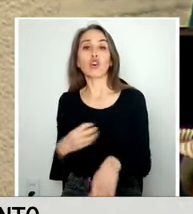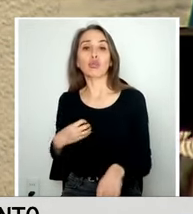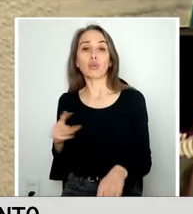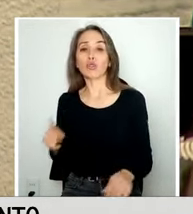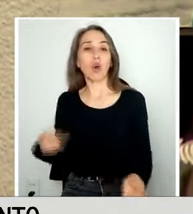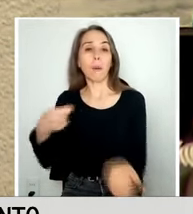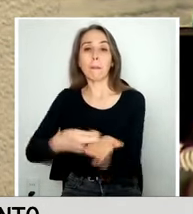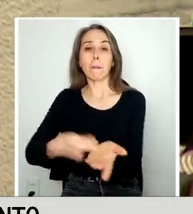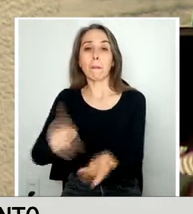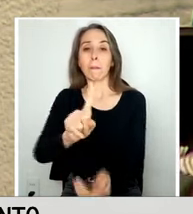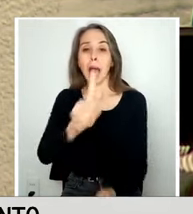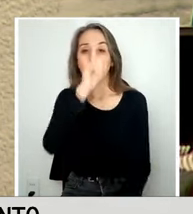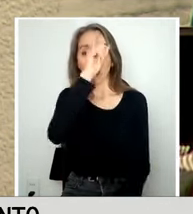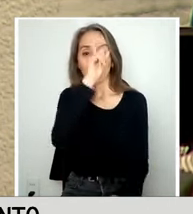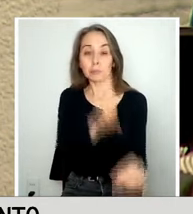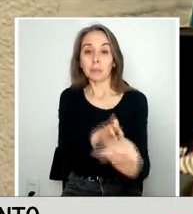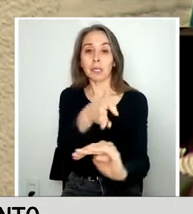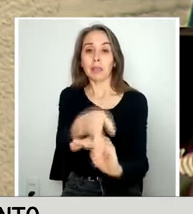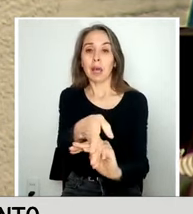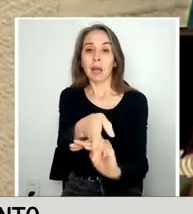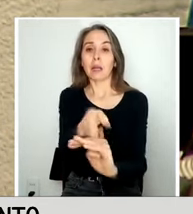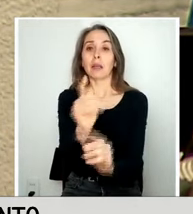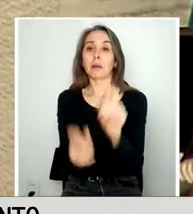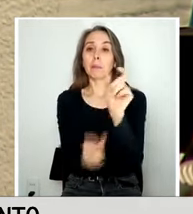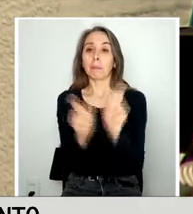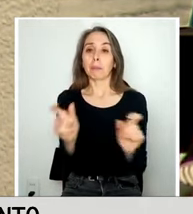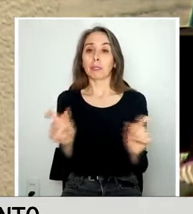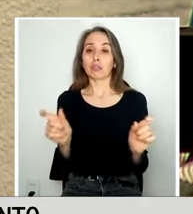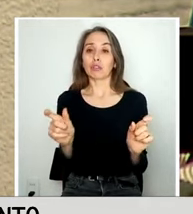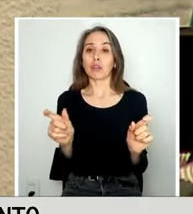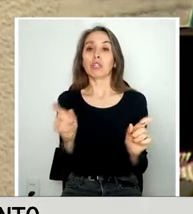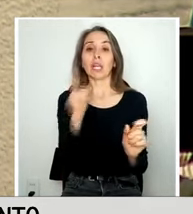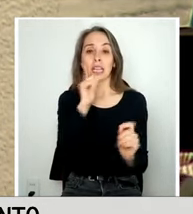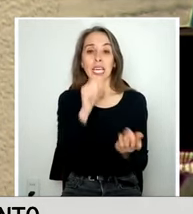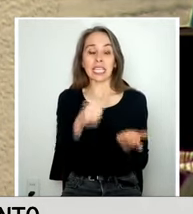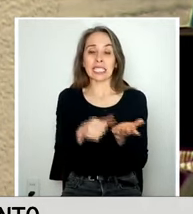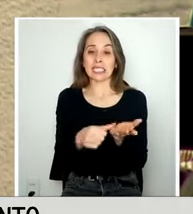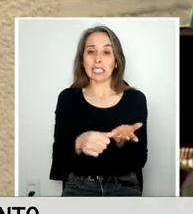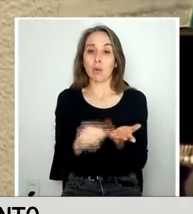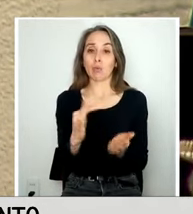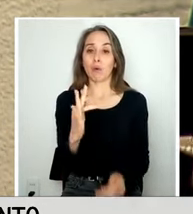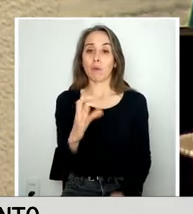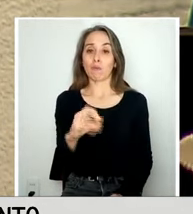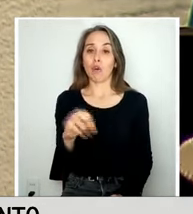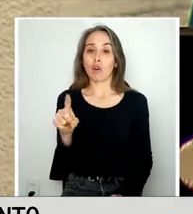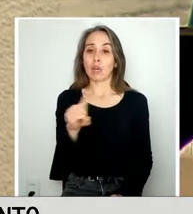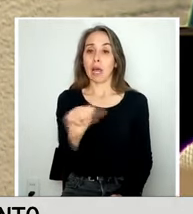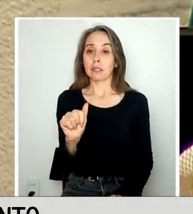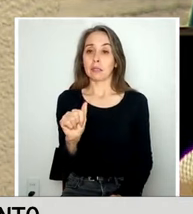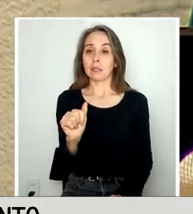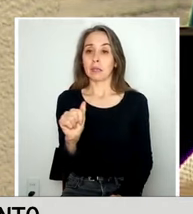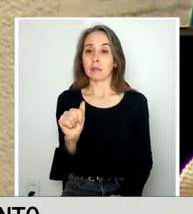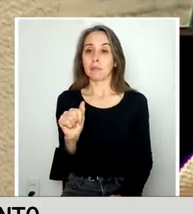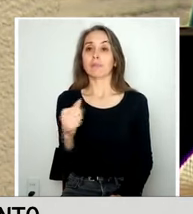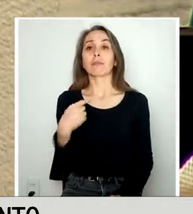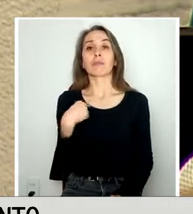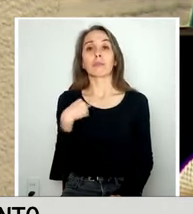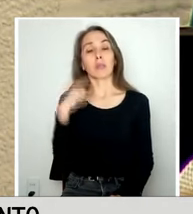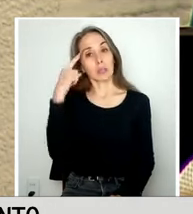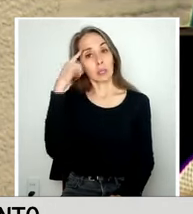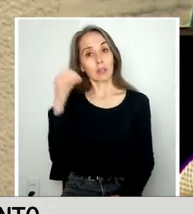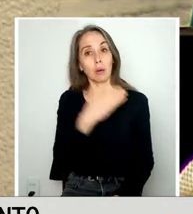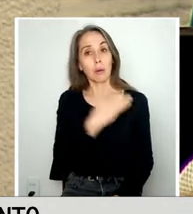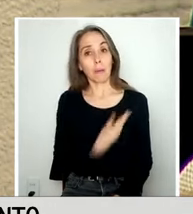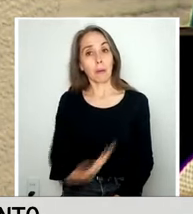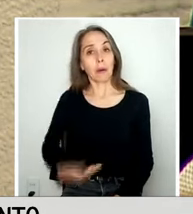paga en el hospital a quienes tenemos el seguro de fonasa entonces creo presidenta que hay que